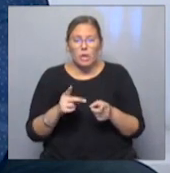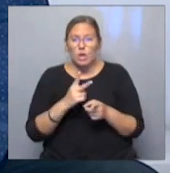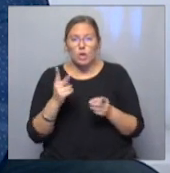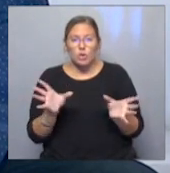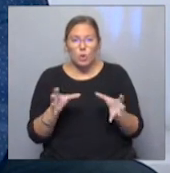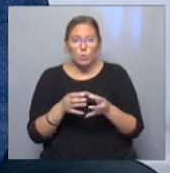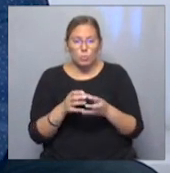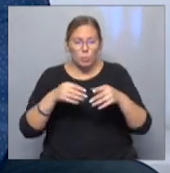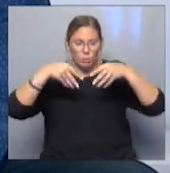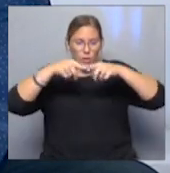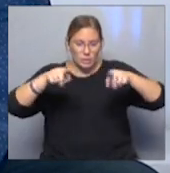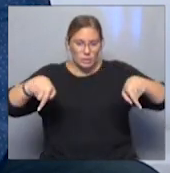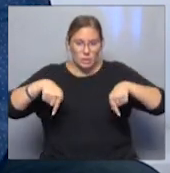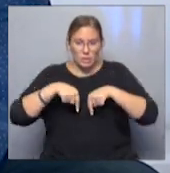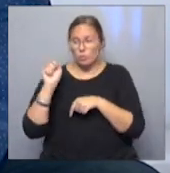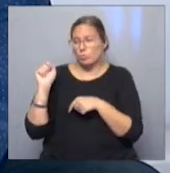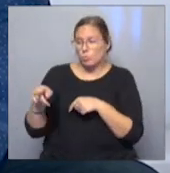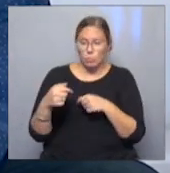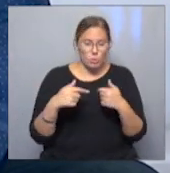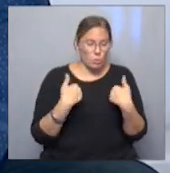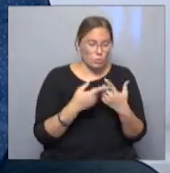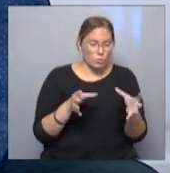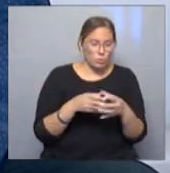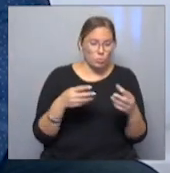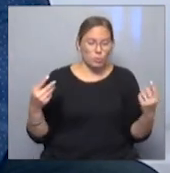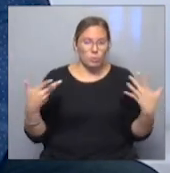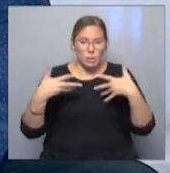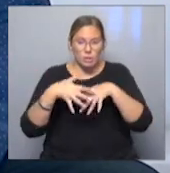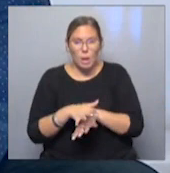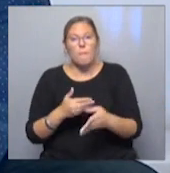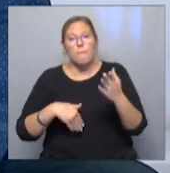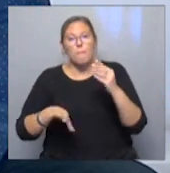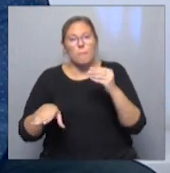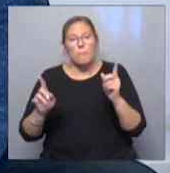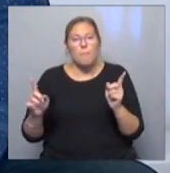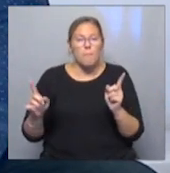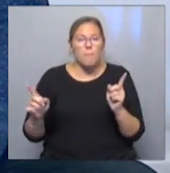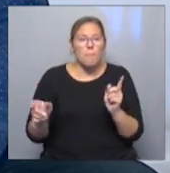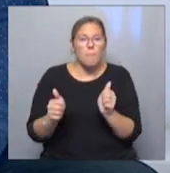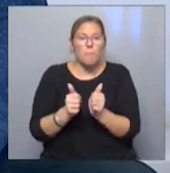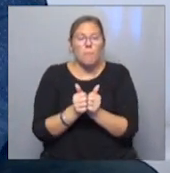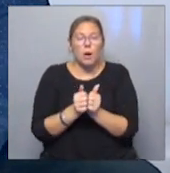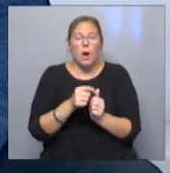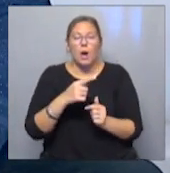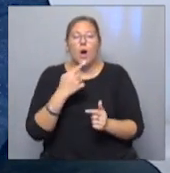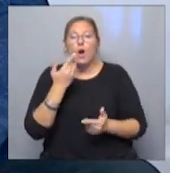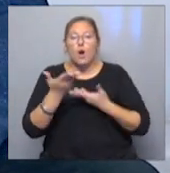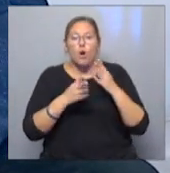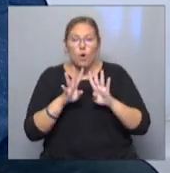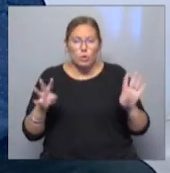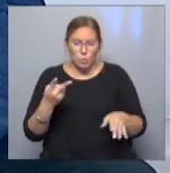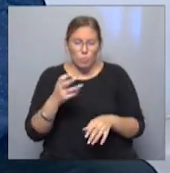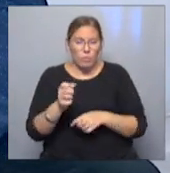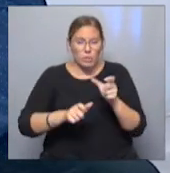bandas también arriba del escenario, la banda de ellos por un lado y la nuestra, más el coro, somos como ahí como 20 personas